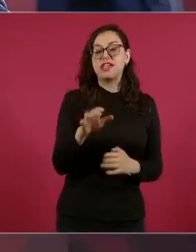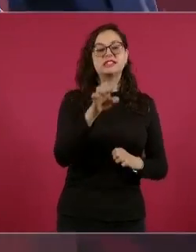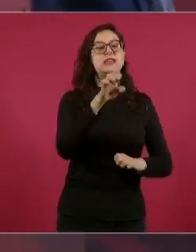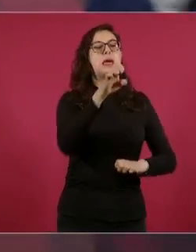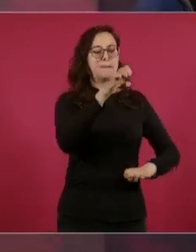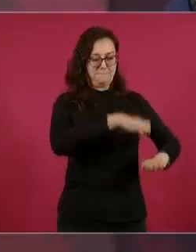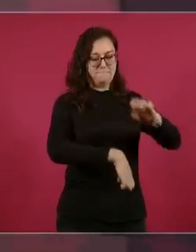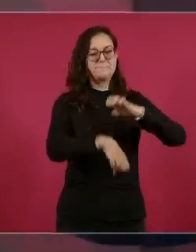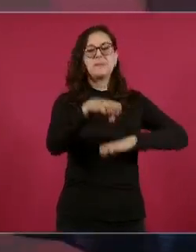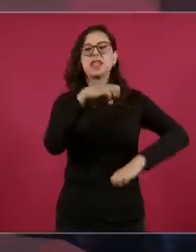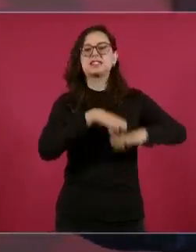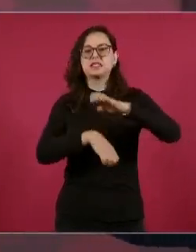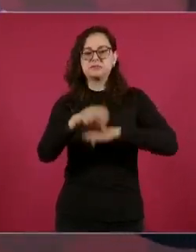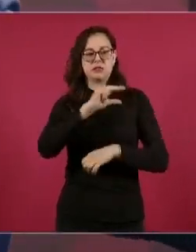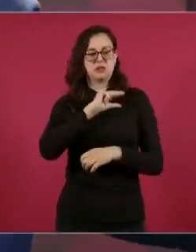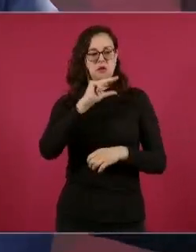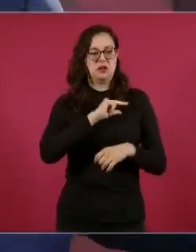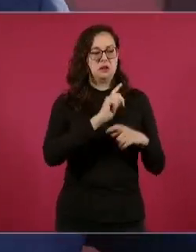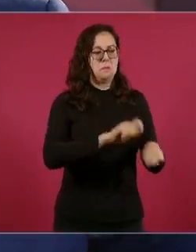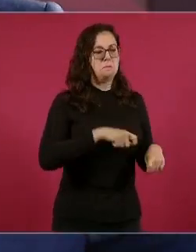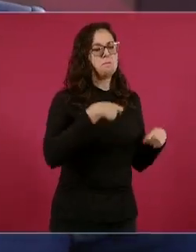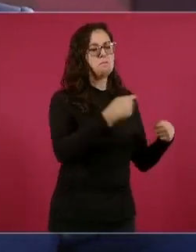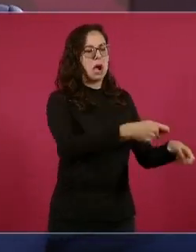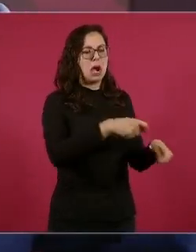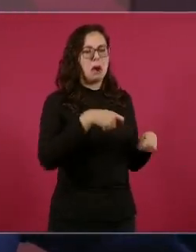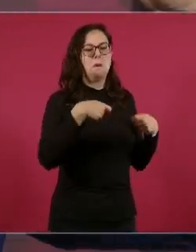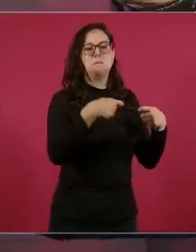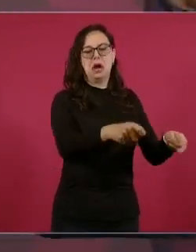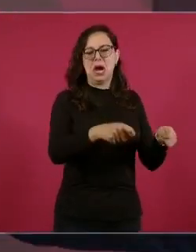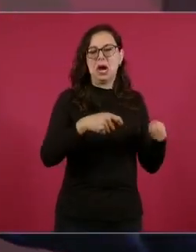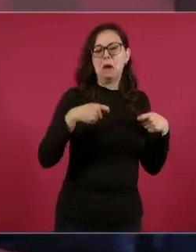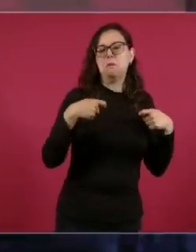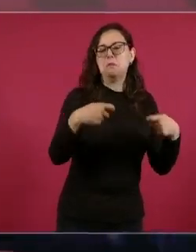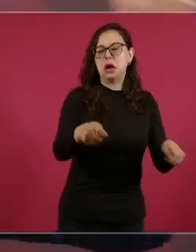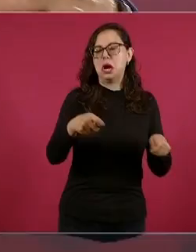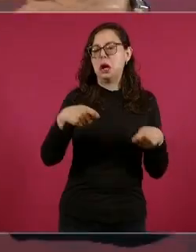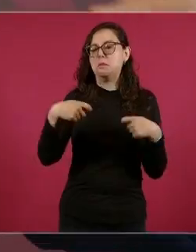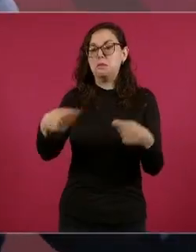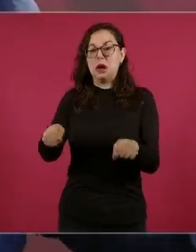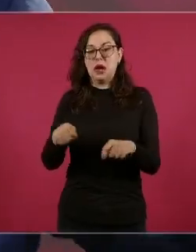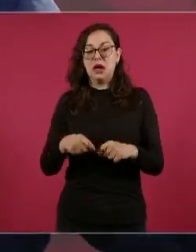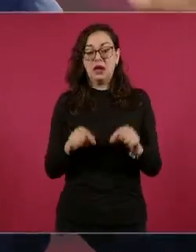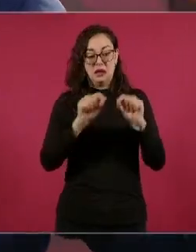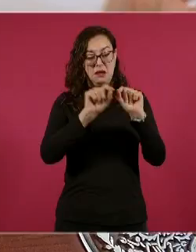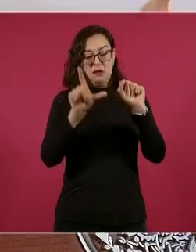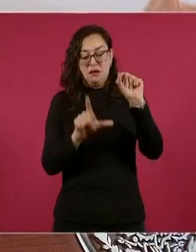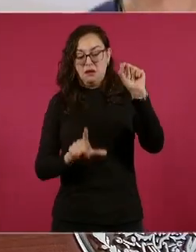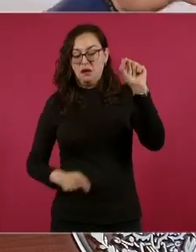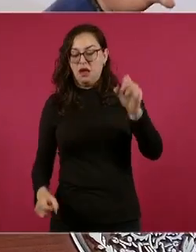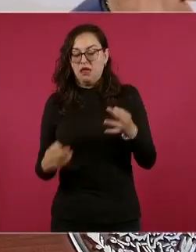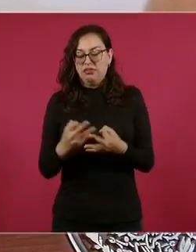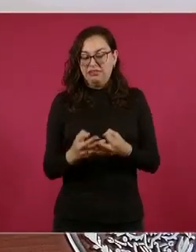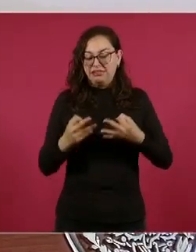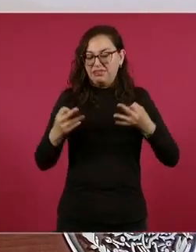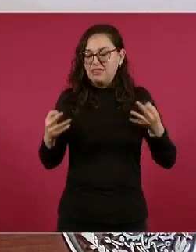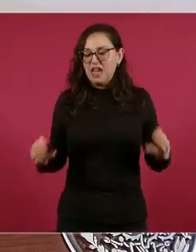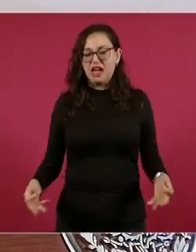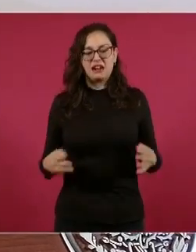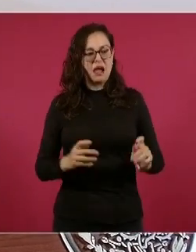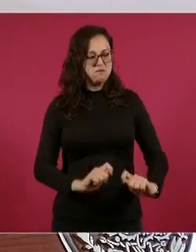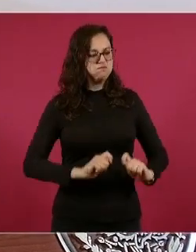el territorio nacional, les entregaron grandes extensiones,